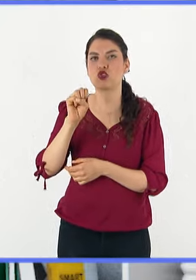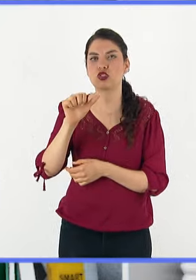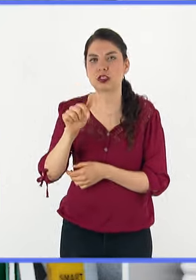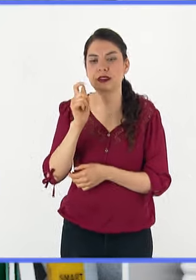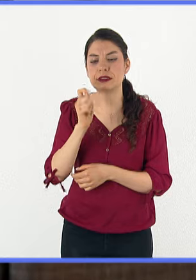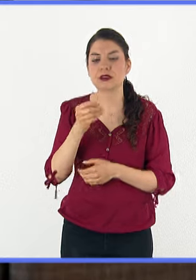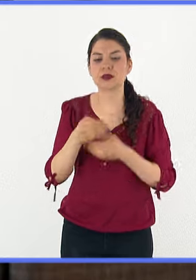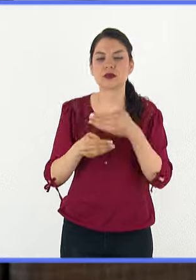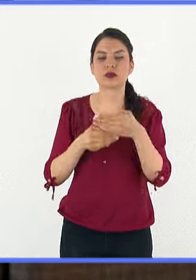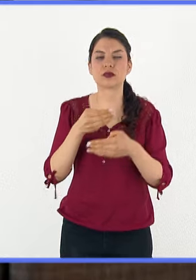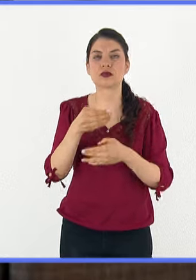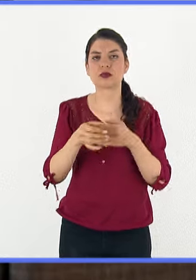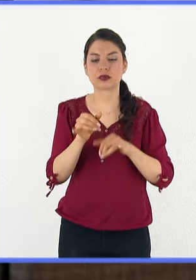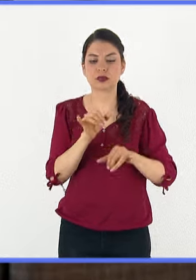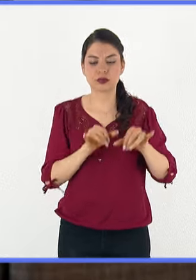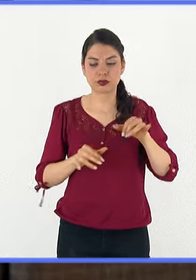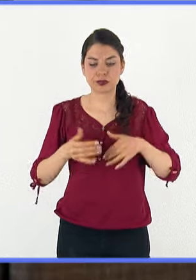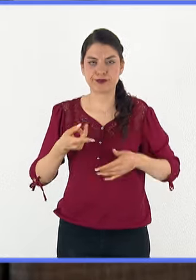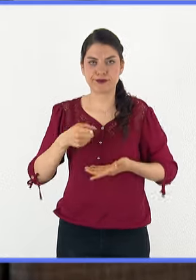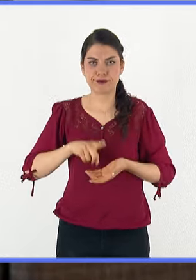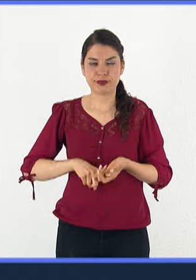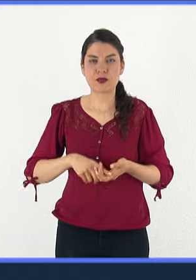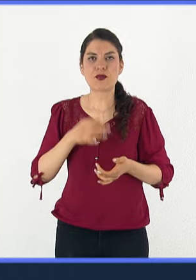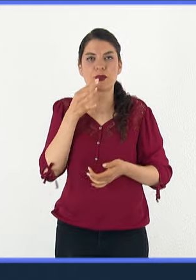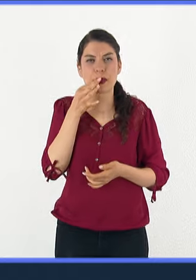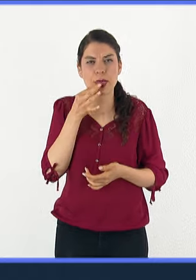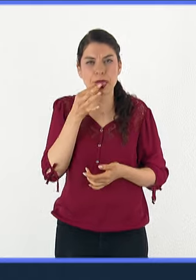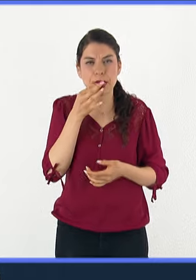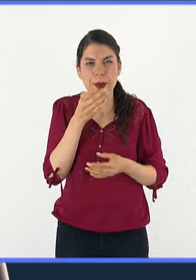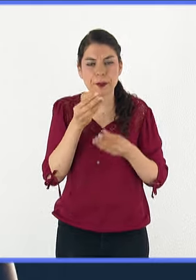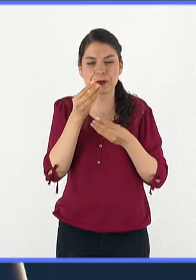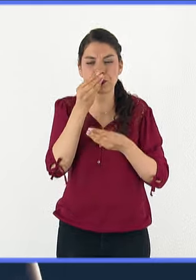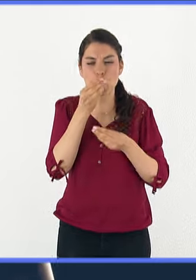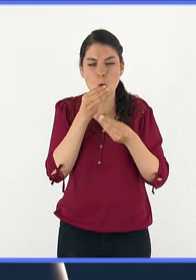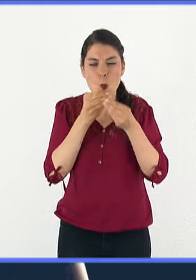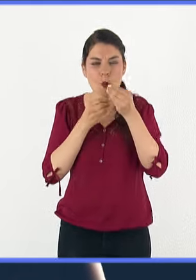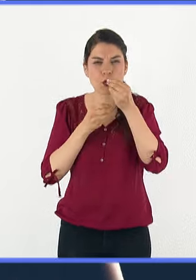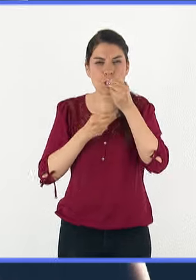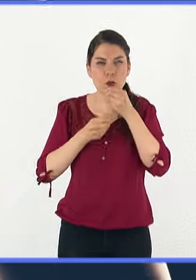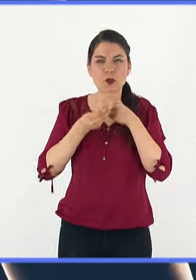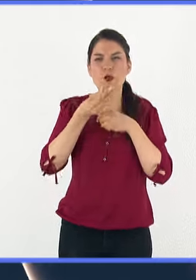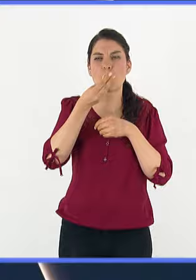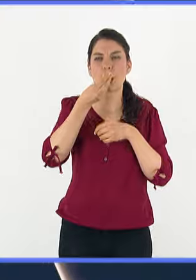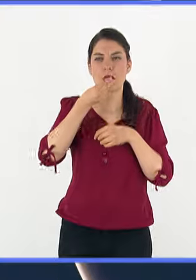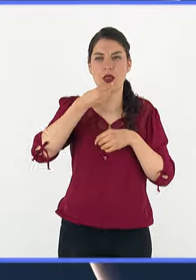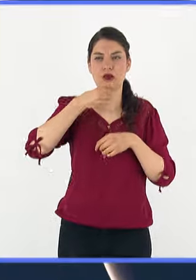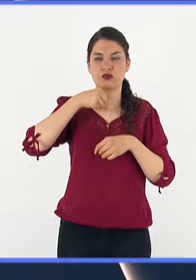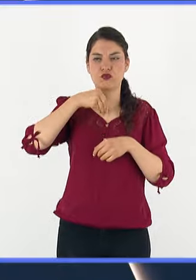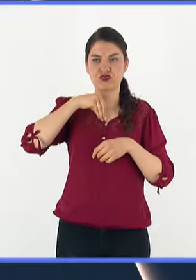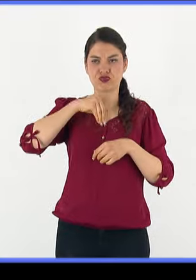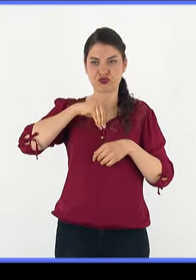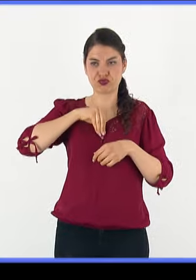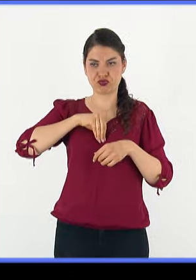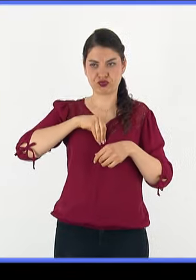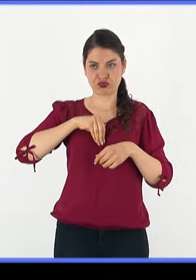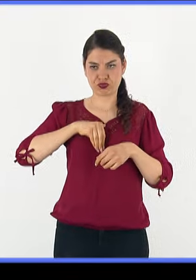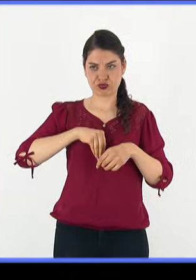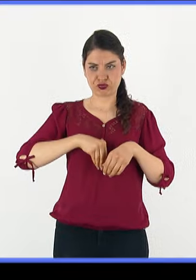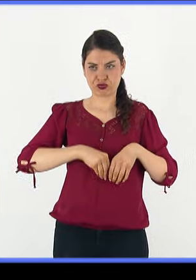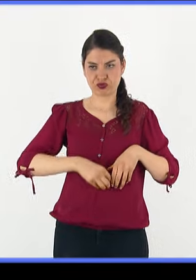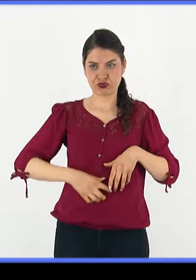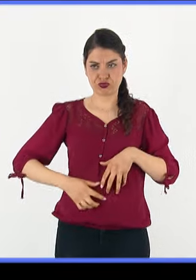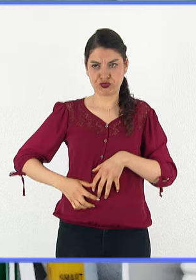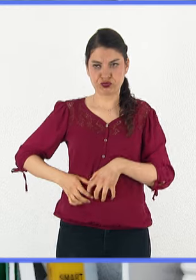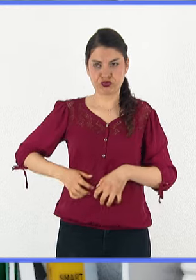digestión química También la misma saliva humedece los alimentos facilitando su paso a través del esófago hacia el estómago